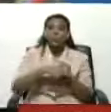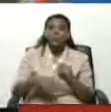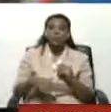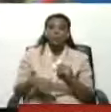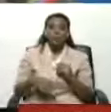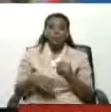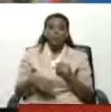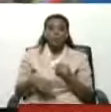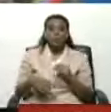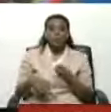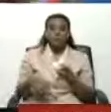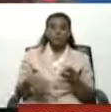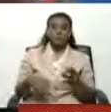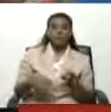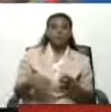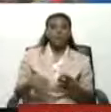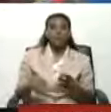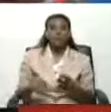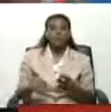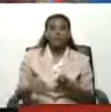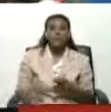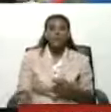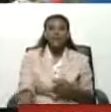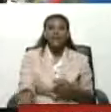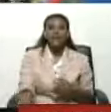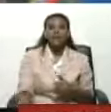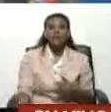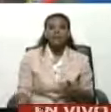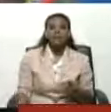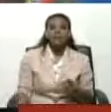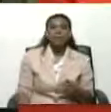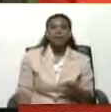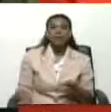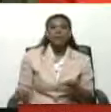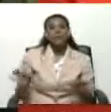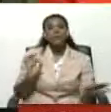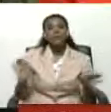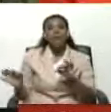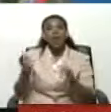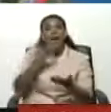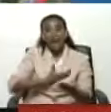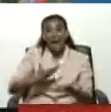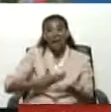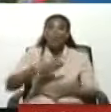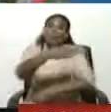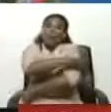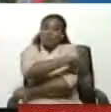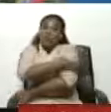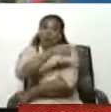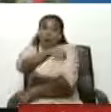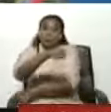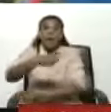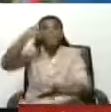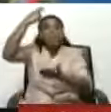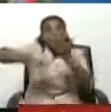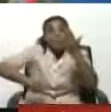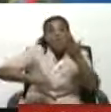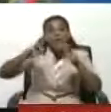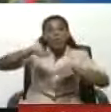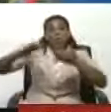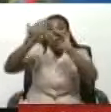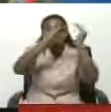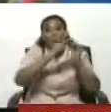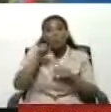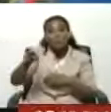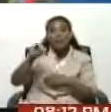nuestra vicepresidenta Delcy a que vamos a conocer, eso es un tesoro, presidente. Y el alcalde de allí es de oposición y le prohíbe al circuito